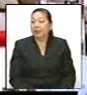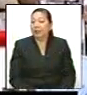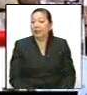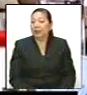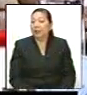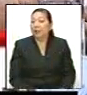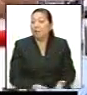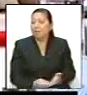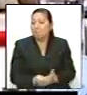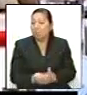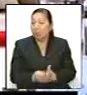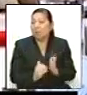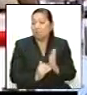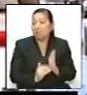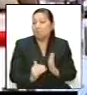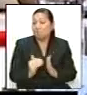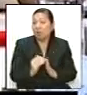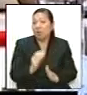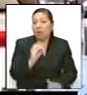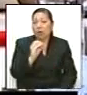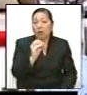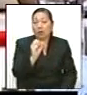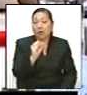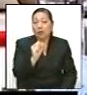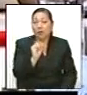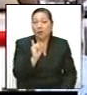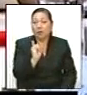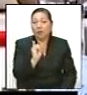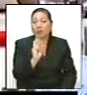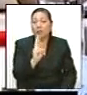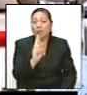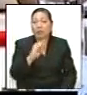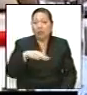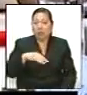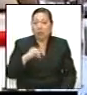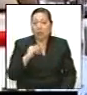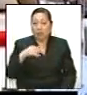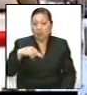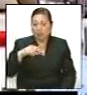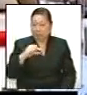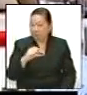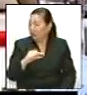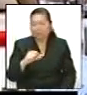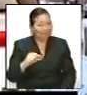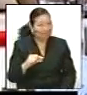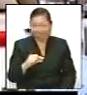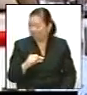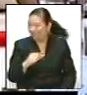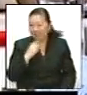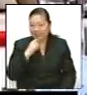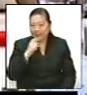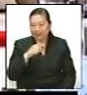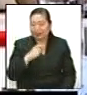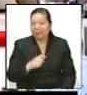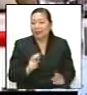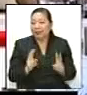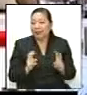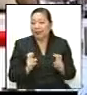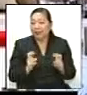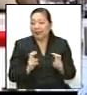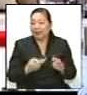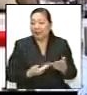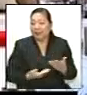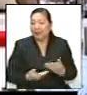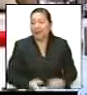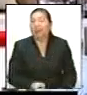del monto mayor, que es Osinermín, ya se ha precisado que no necesariamente es el tema de una